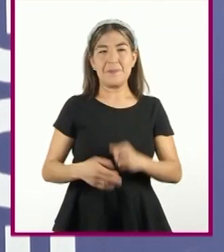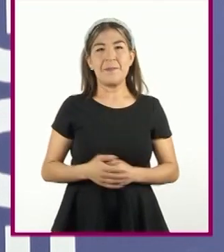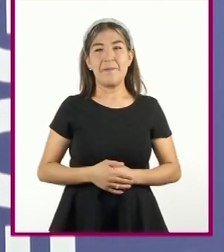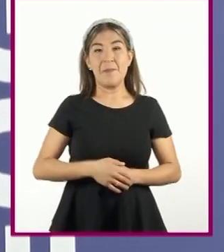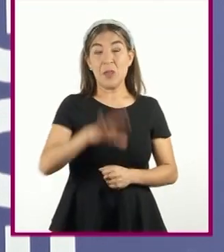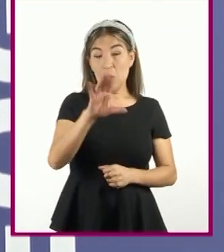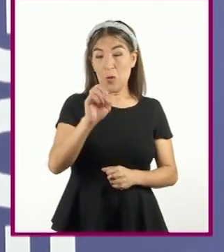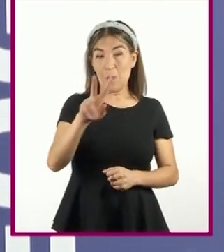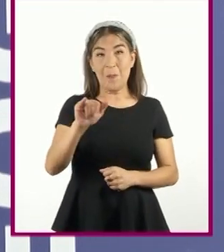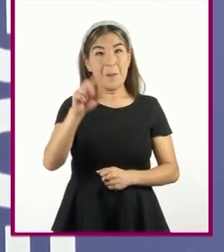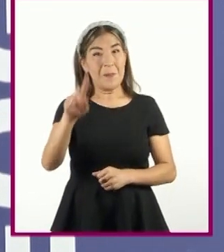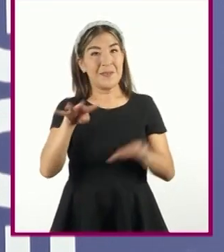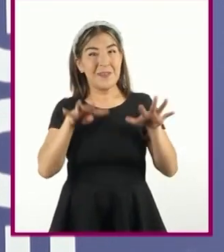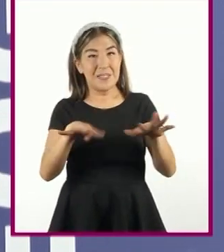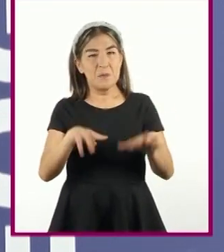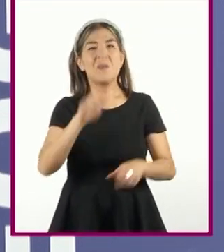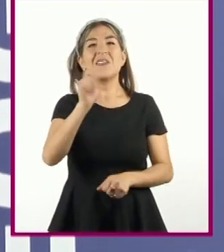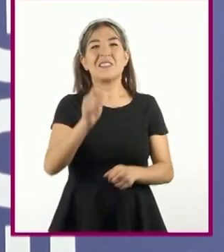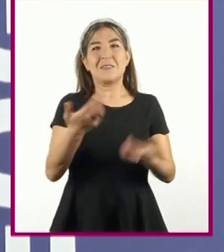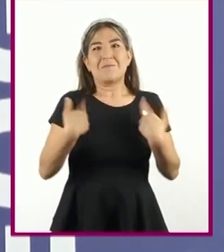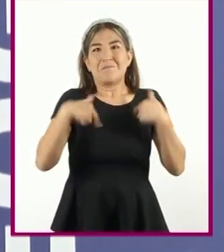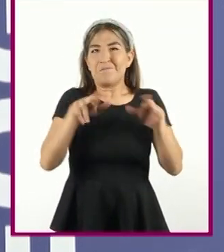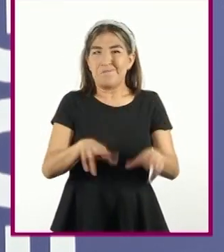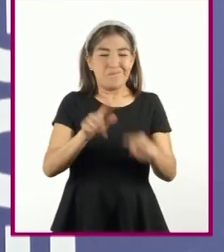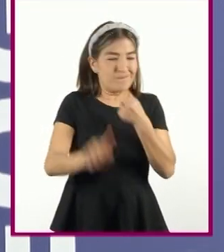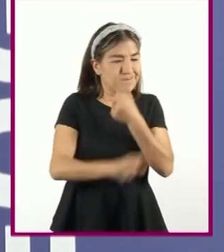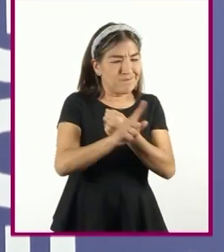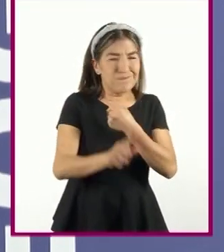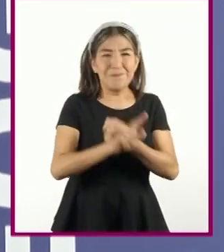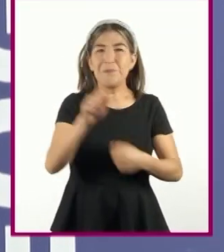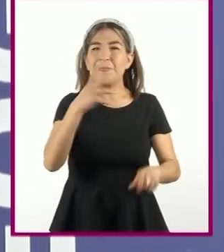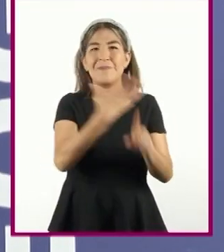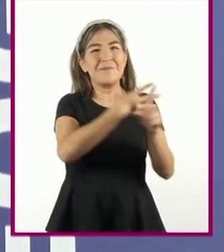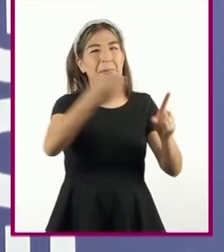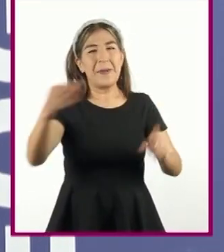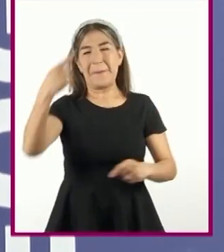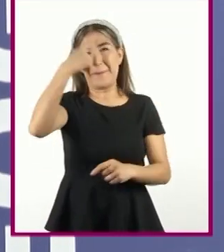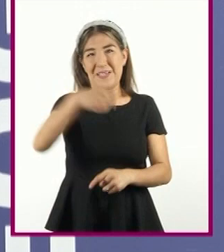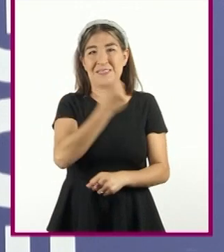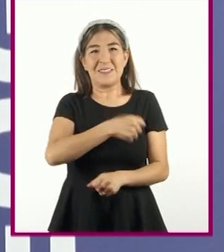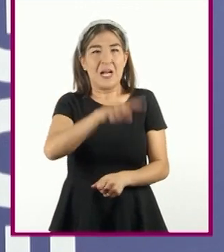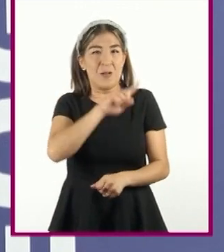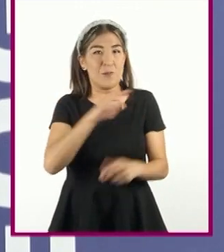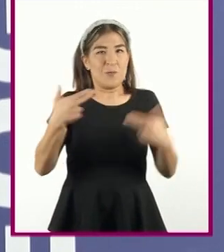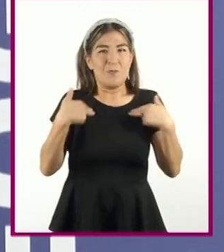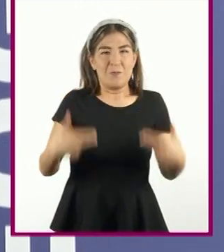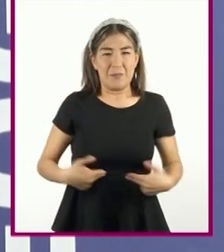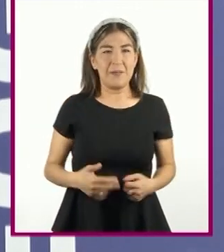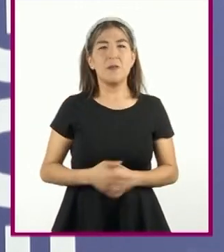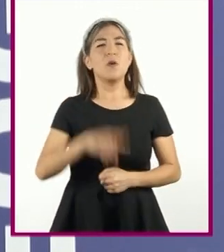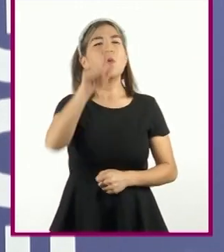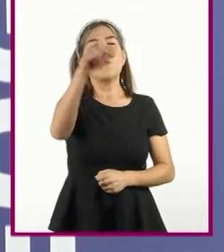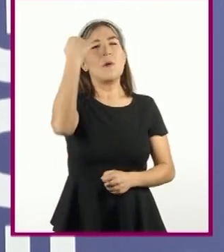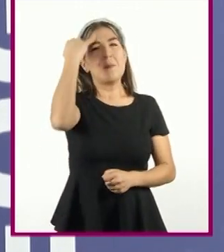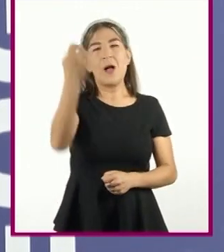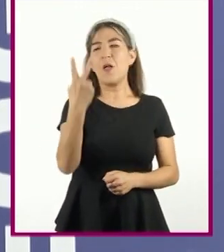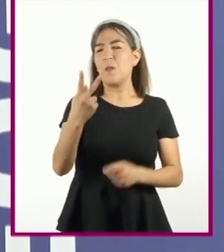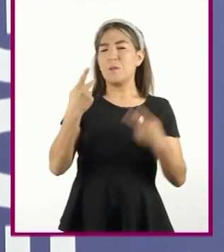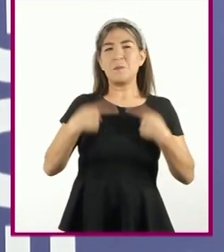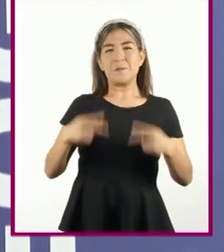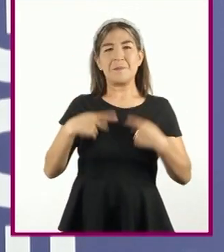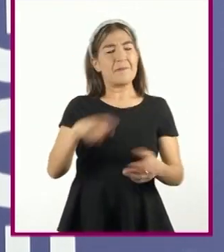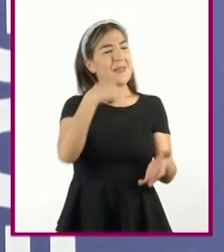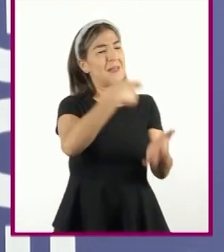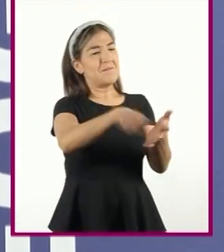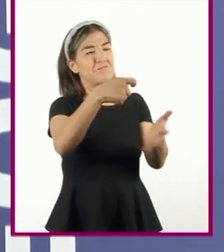el COVID-19 representa un riesgo para la salud de la humanidad. Imaginen a 2 personas realizando